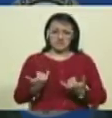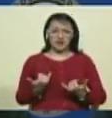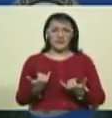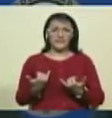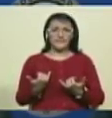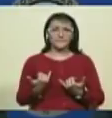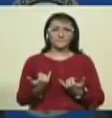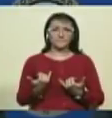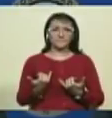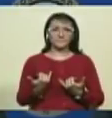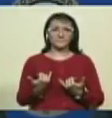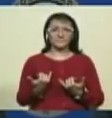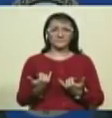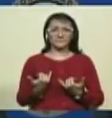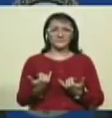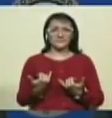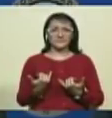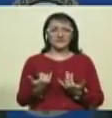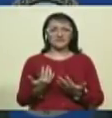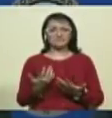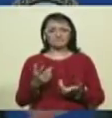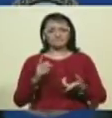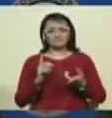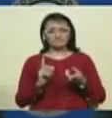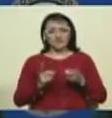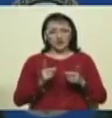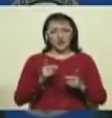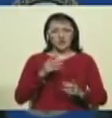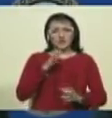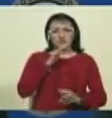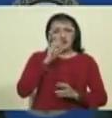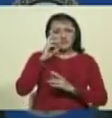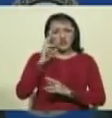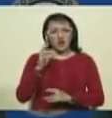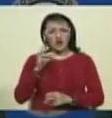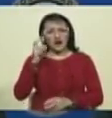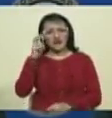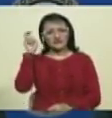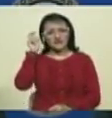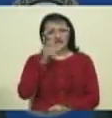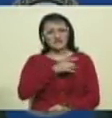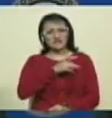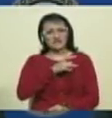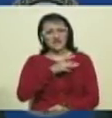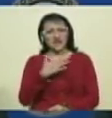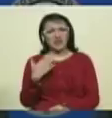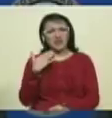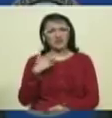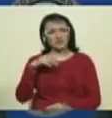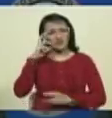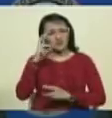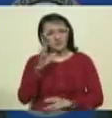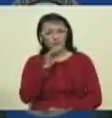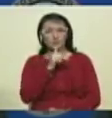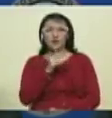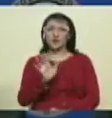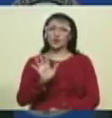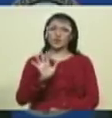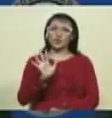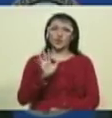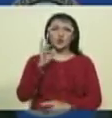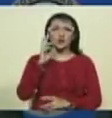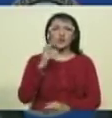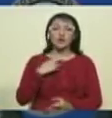hay una cosa muy que es un poco irrespetuosa. Incluso el canciller de Chile se quejaba y que uno lo irrespeta. No, uno no lo irrespeta.